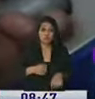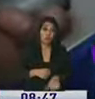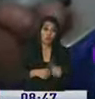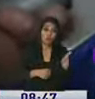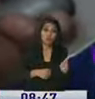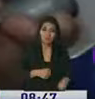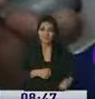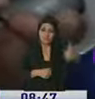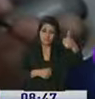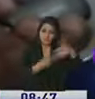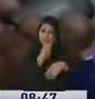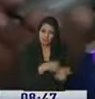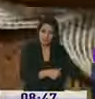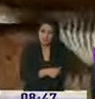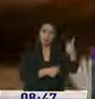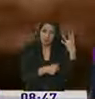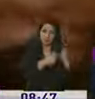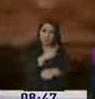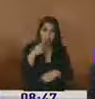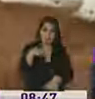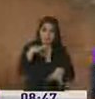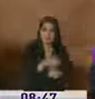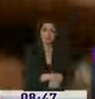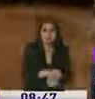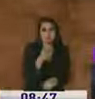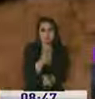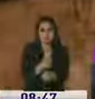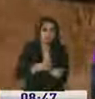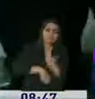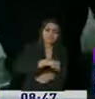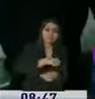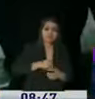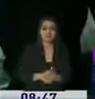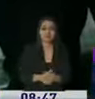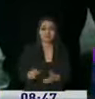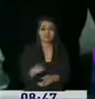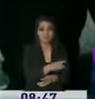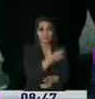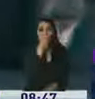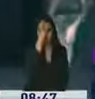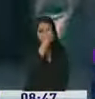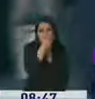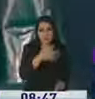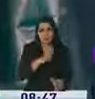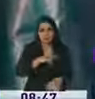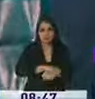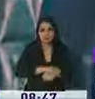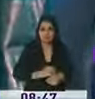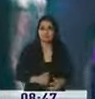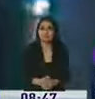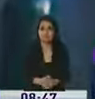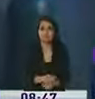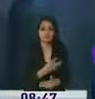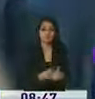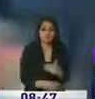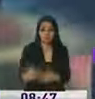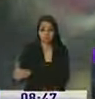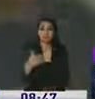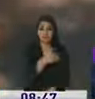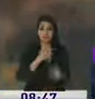de 14 años, y lo retuvo. Él fue atendido en una casa de salud y luego esposado. Por el cuadro de salud de los dos adolescentes,